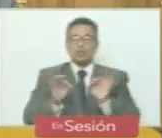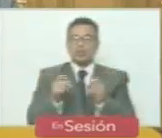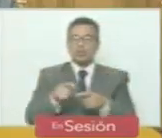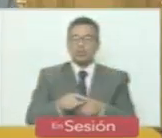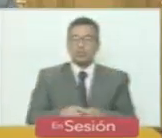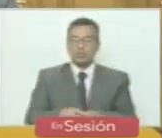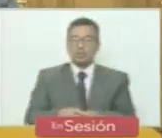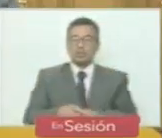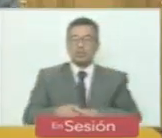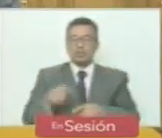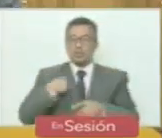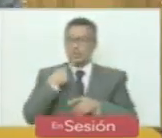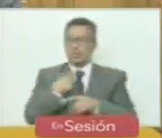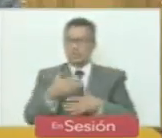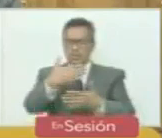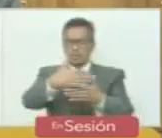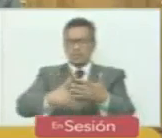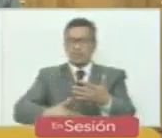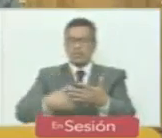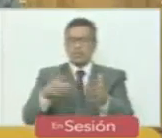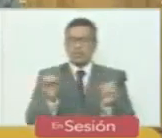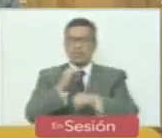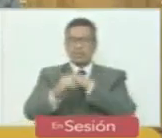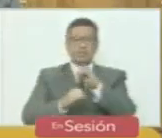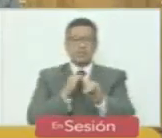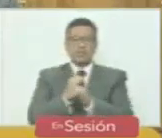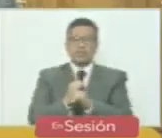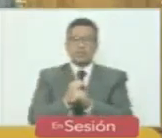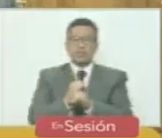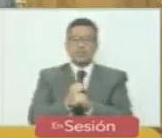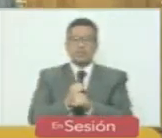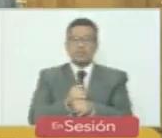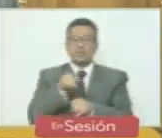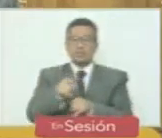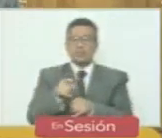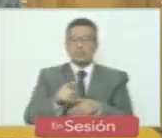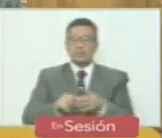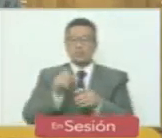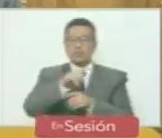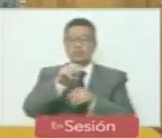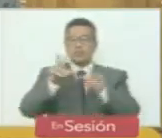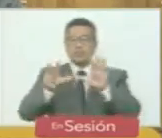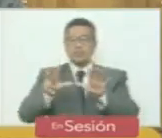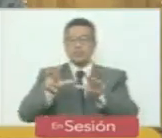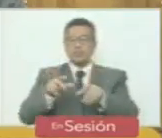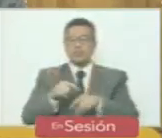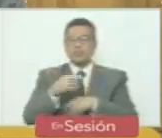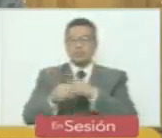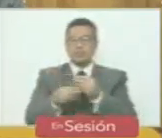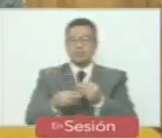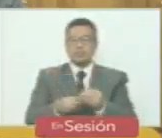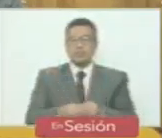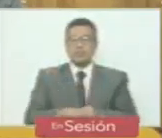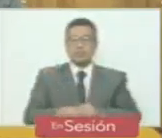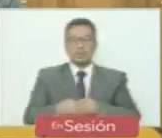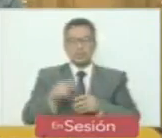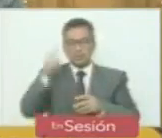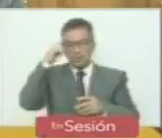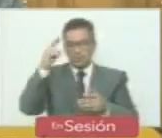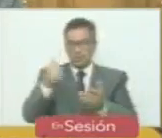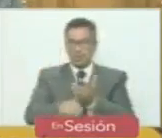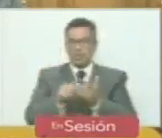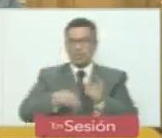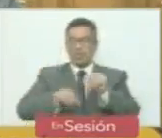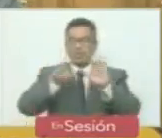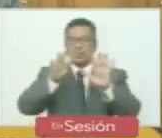están requeridos en ninguna lista internacional. Entre esas 118 también se sometió a la identificación a los